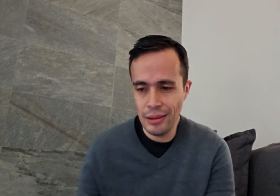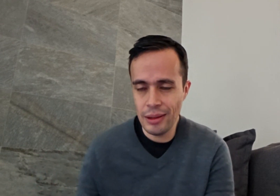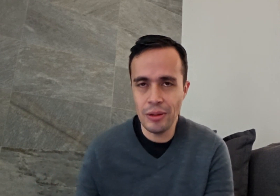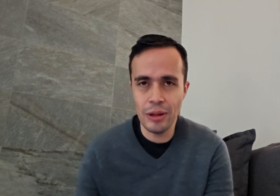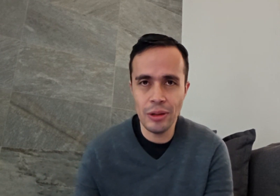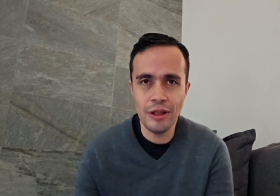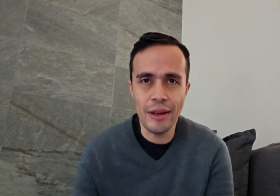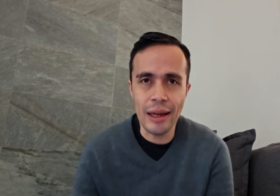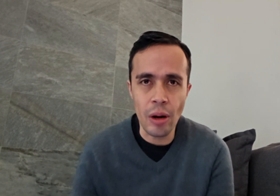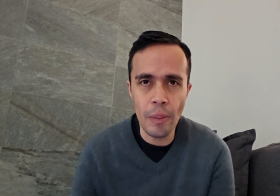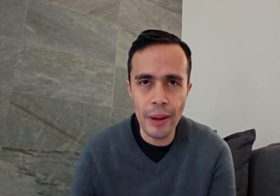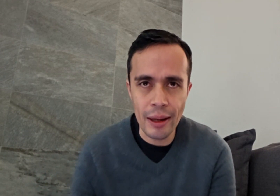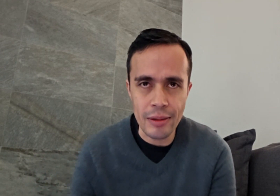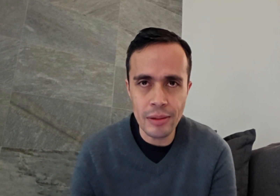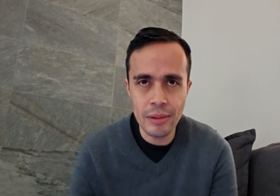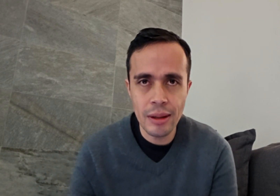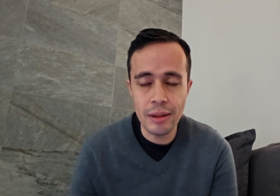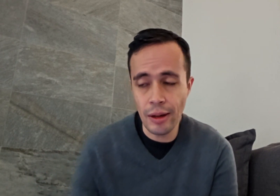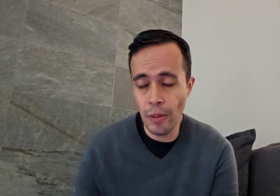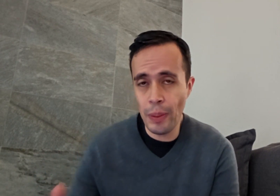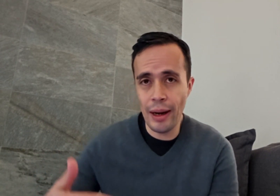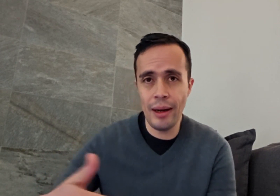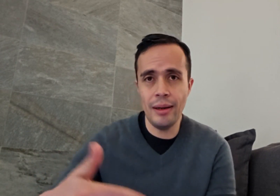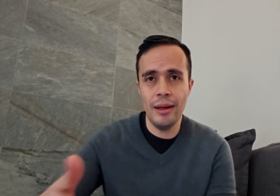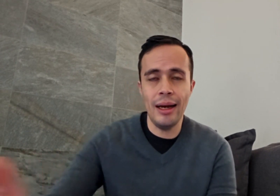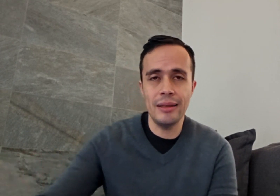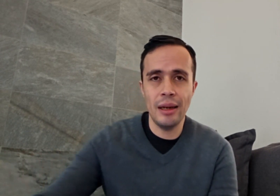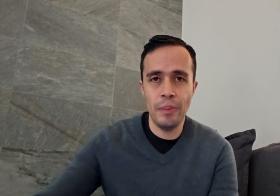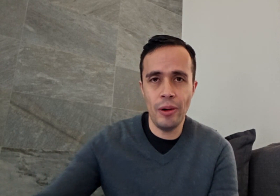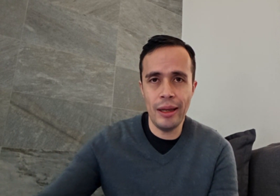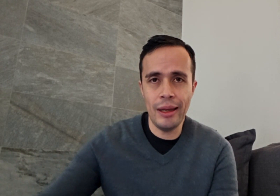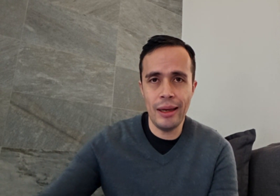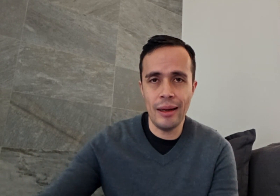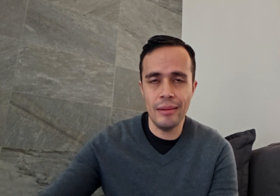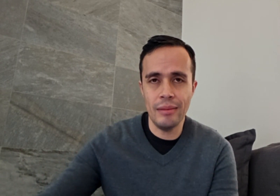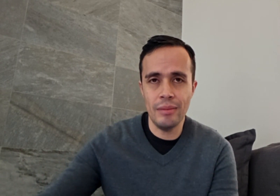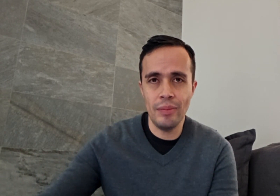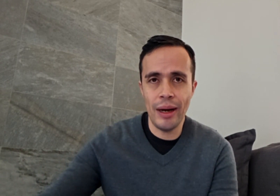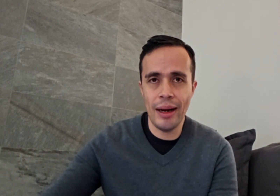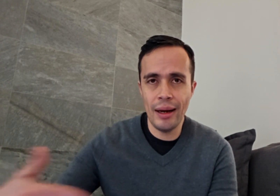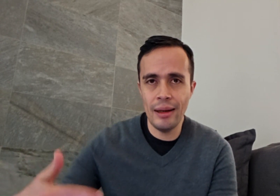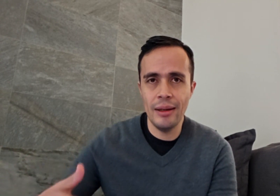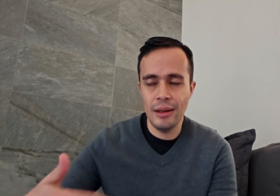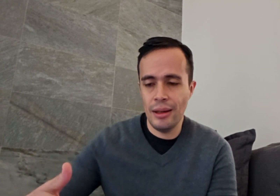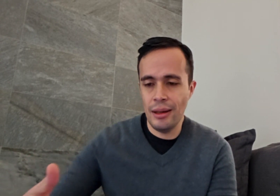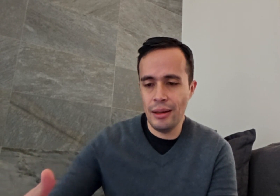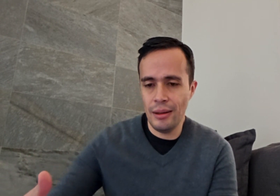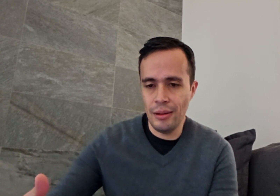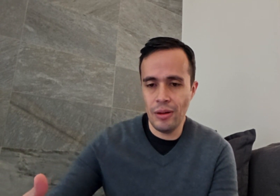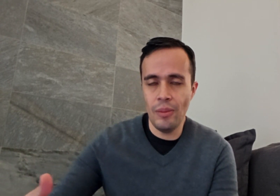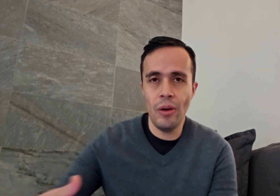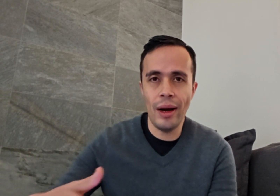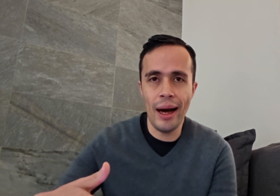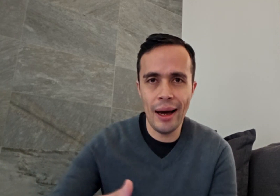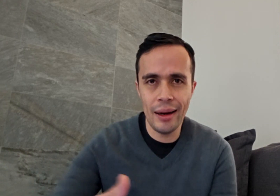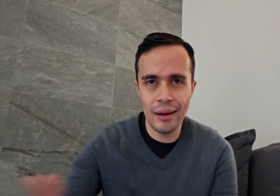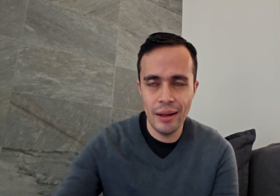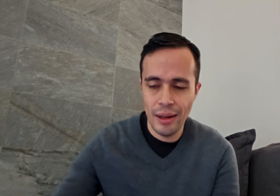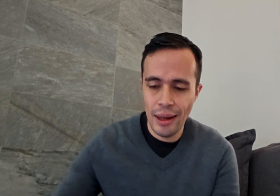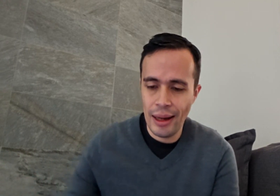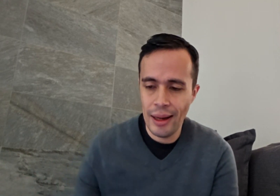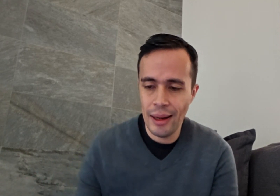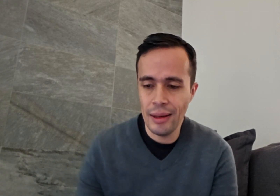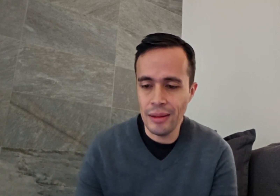para situaciones filantrópicas, ¿no? Sino para hacer política, para